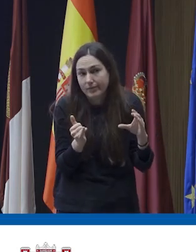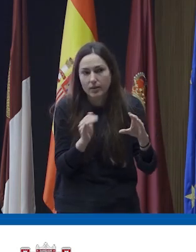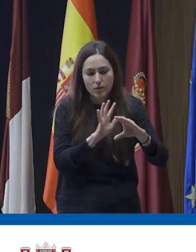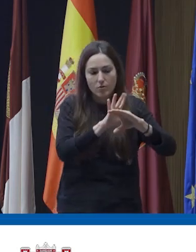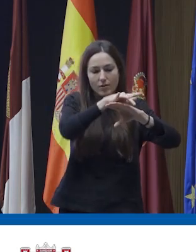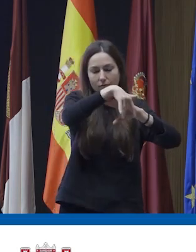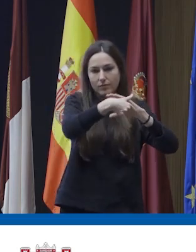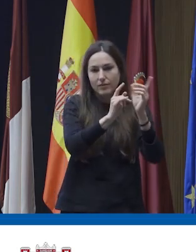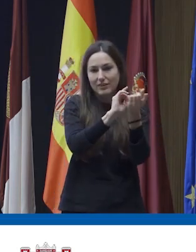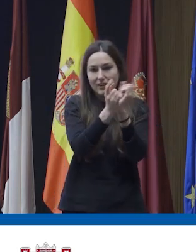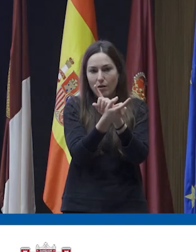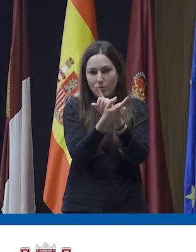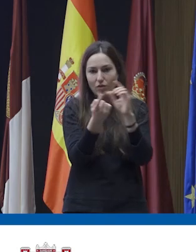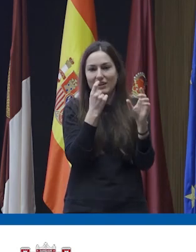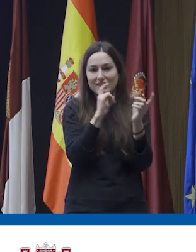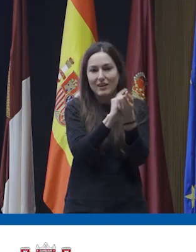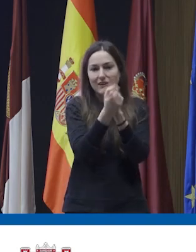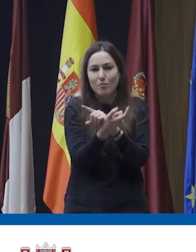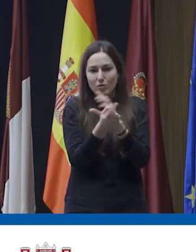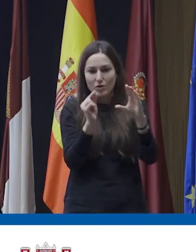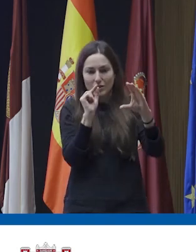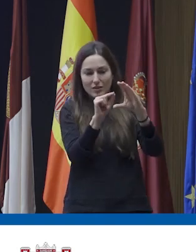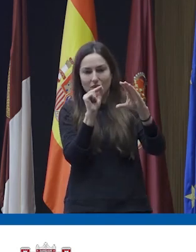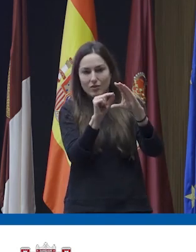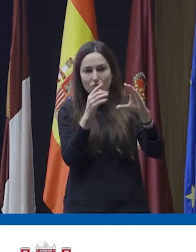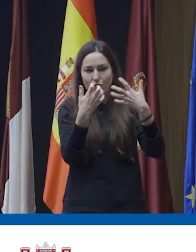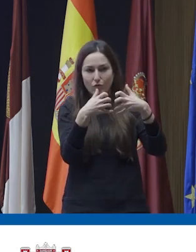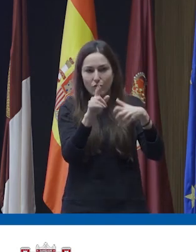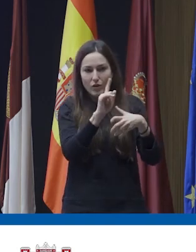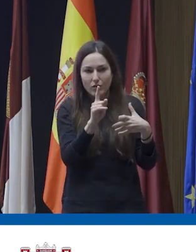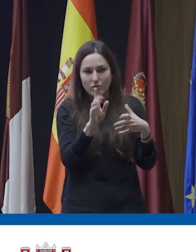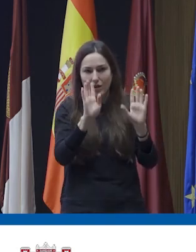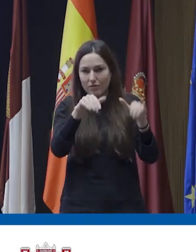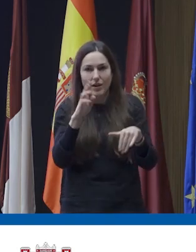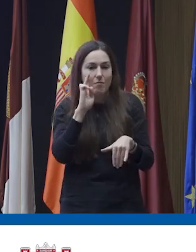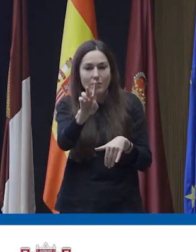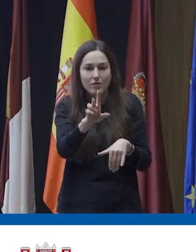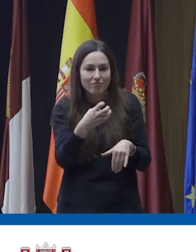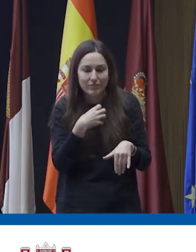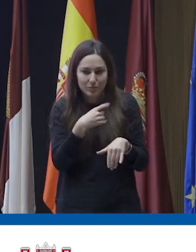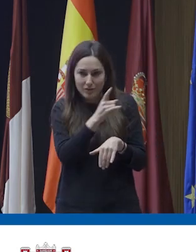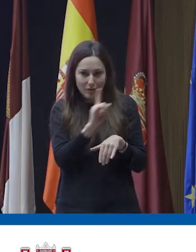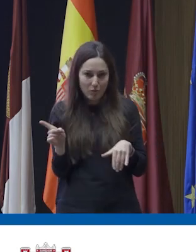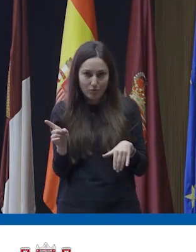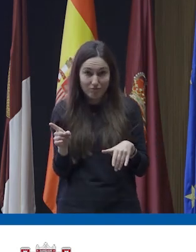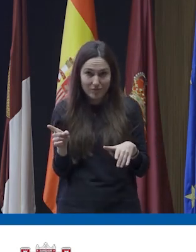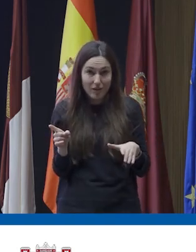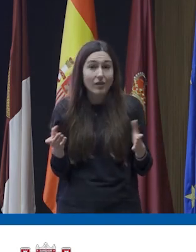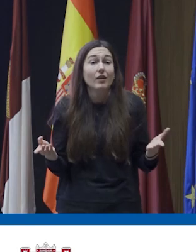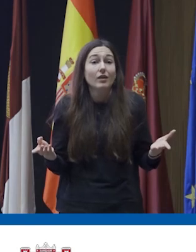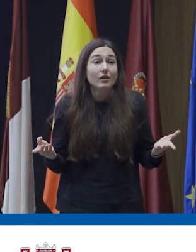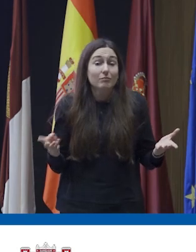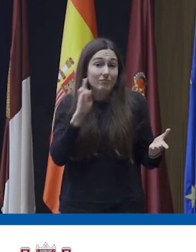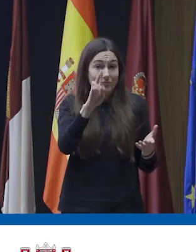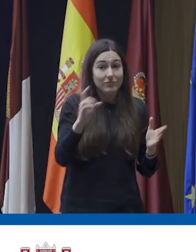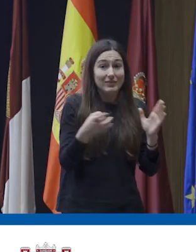cristal de la cámara de fotos, si el sensor no funciona, no hay recuperación de visión. Va a mejorar la calidad visual, pero no